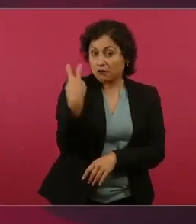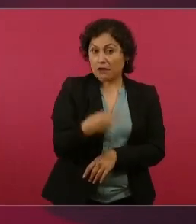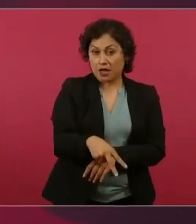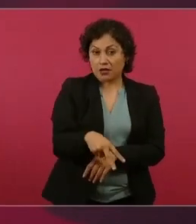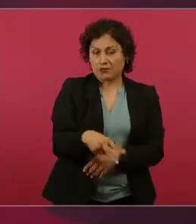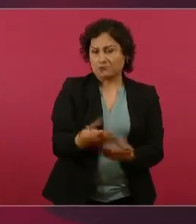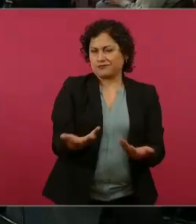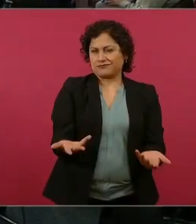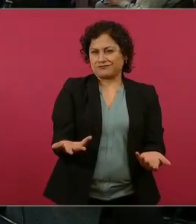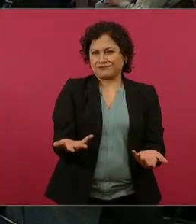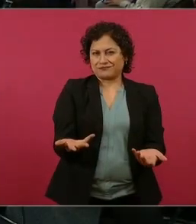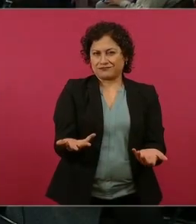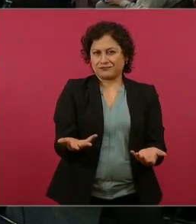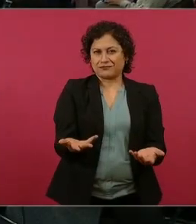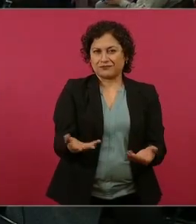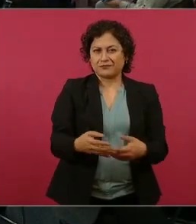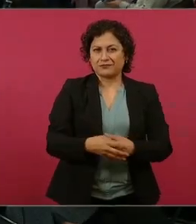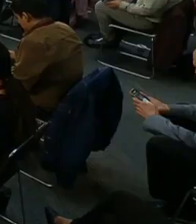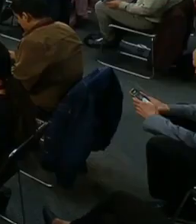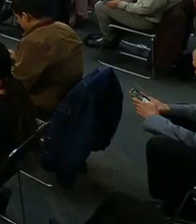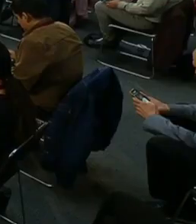puede